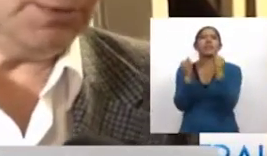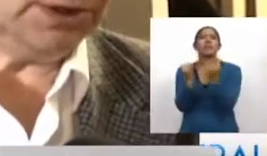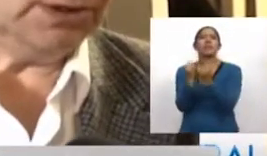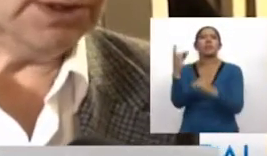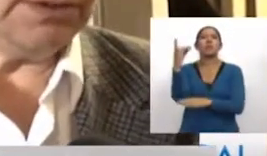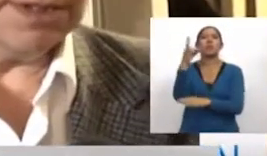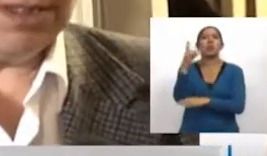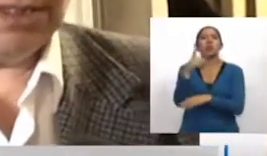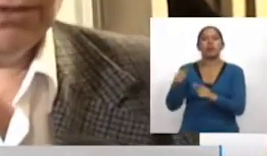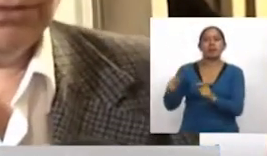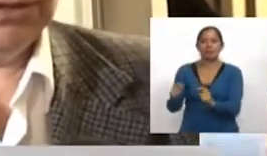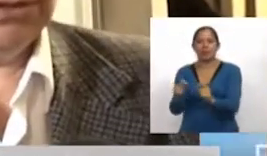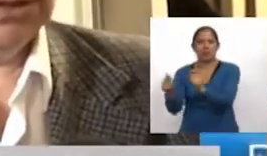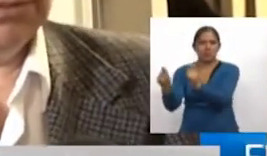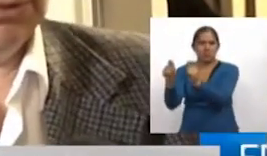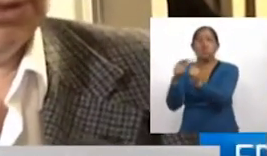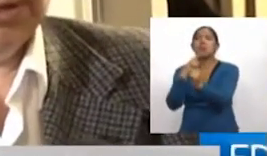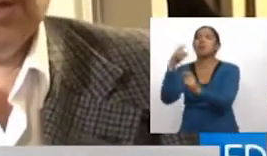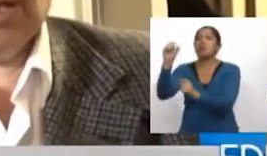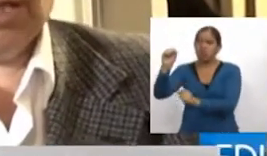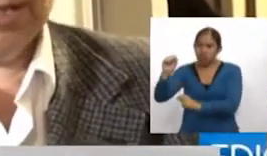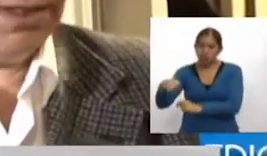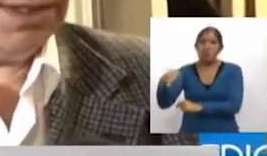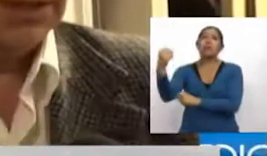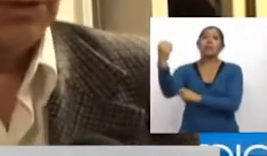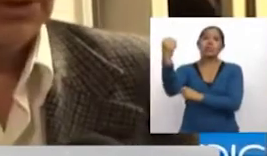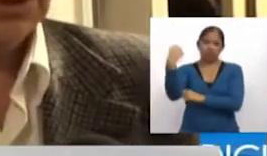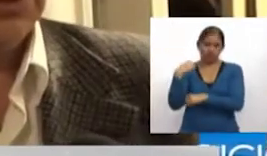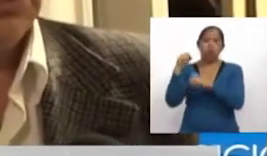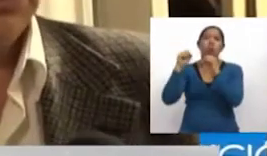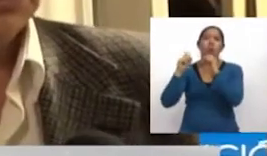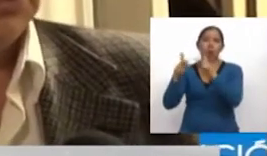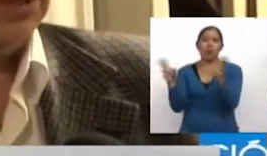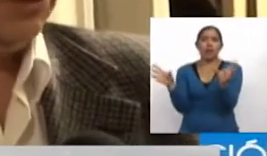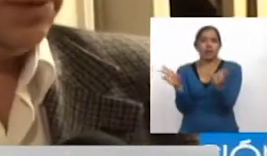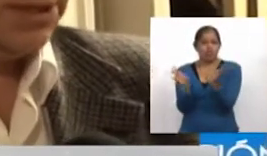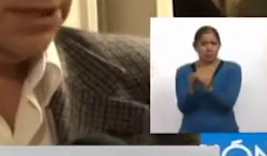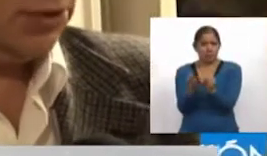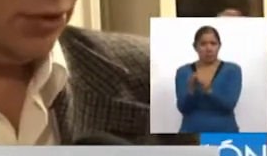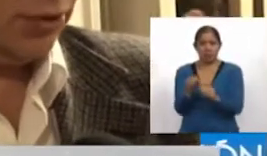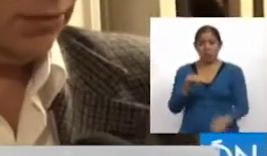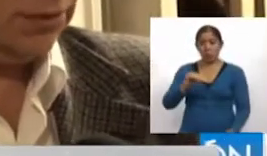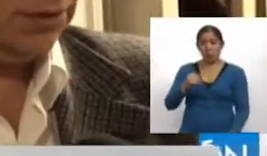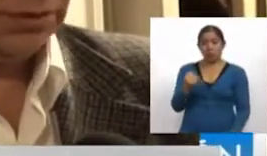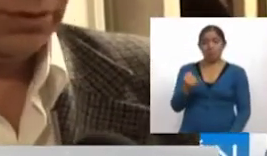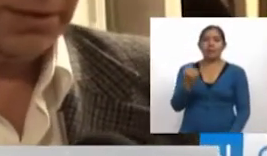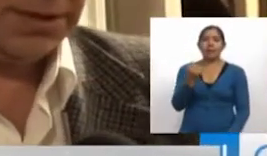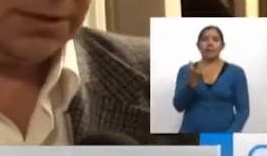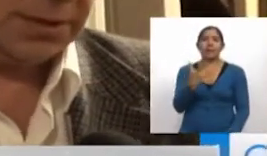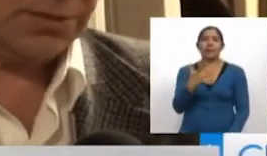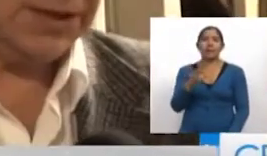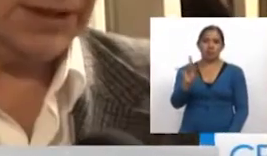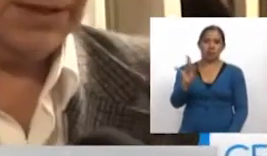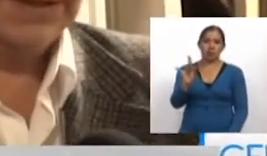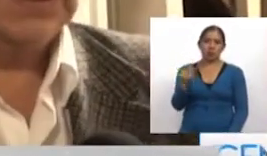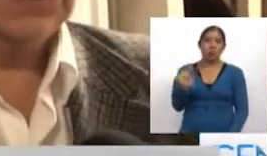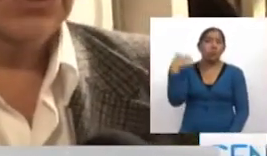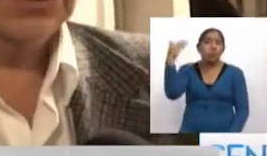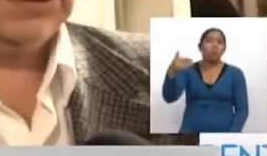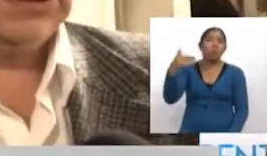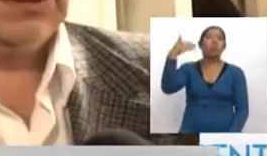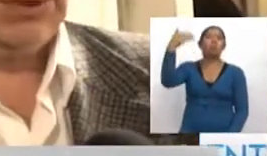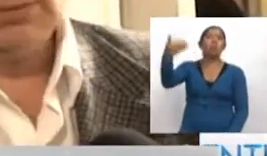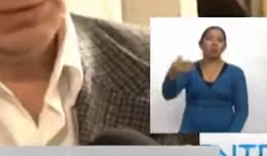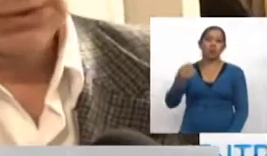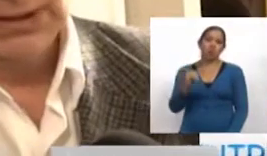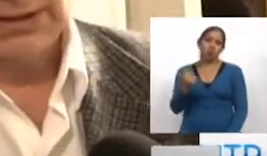han respondido que ellos estarían en condiciones de poder asistir a este encuentro recién el jueves 18, ¿no? El jueves subsiguiente.